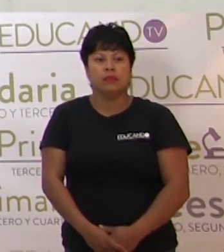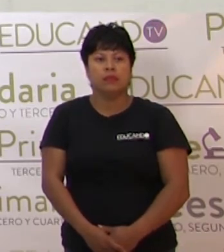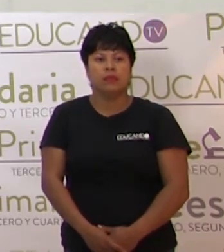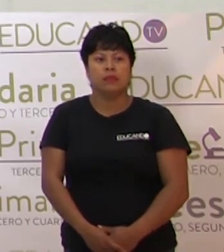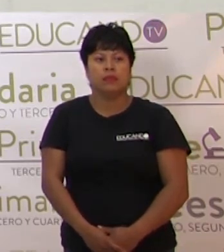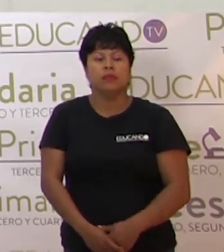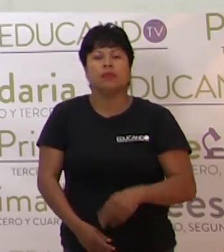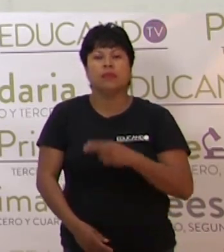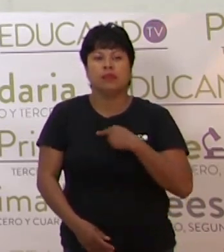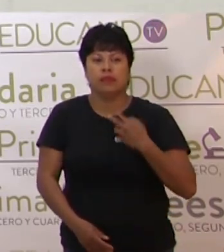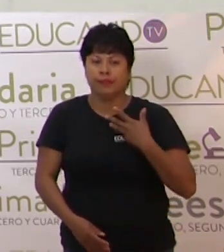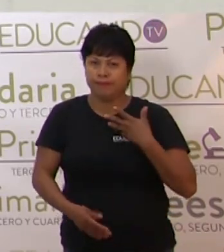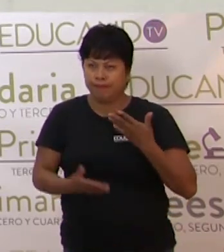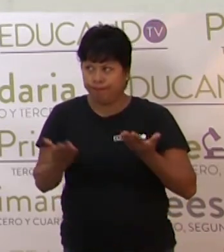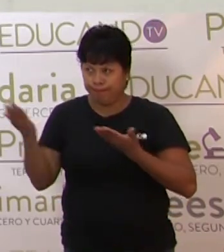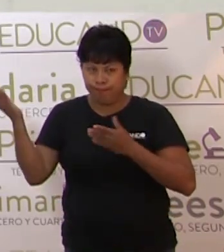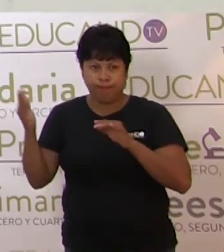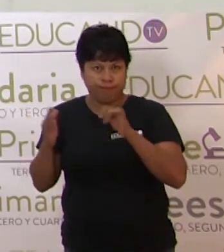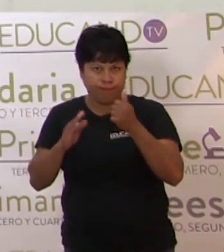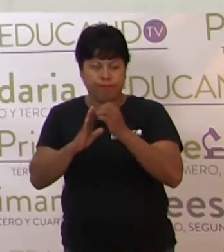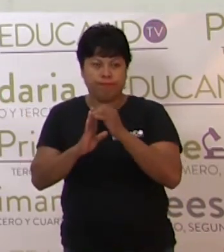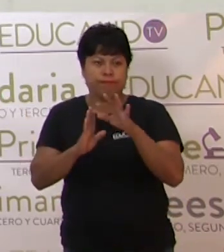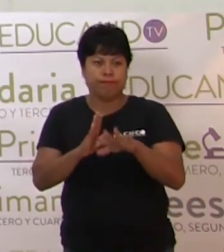tenemos otro ejemplo